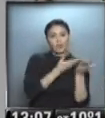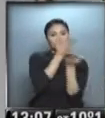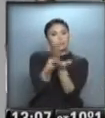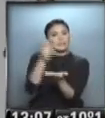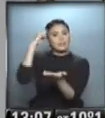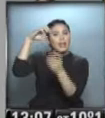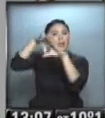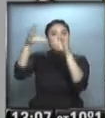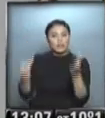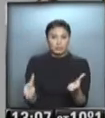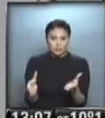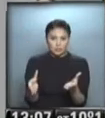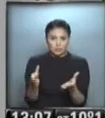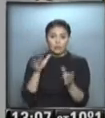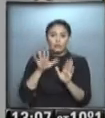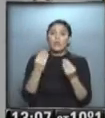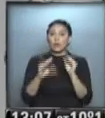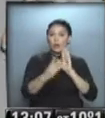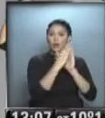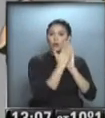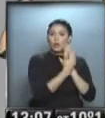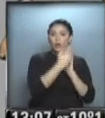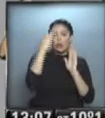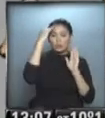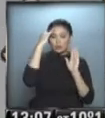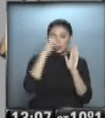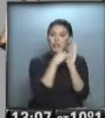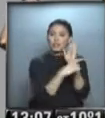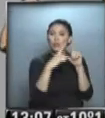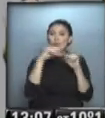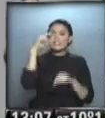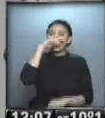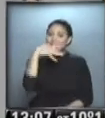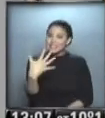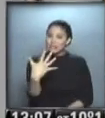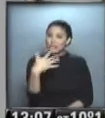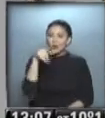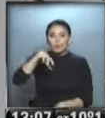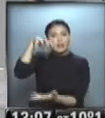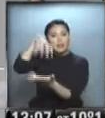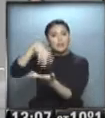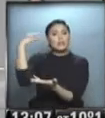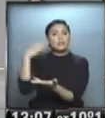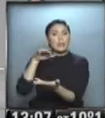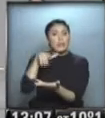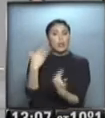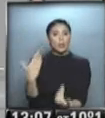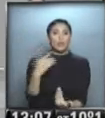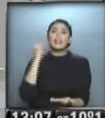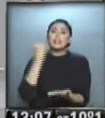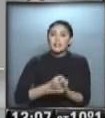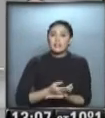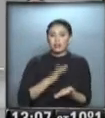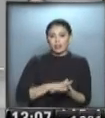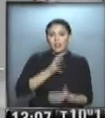Parlamento argentino, que por imperio de la Constitución y del artículo 75 es el único capacitado para decidir sobre